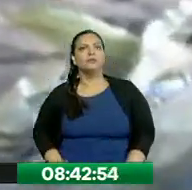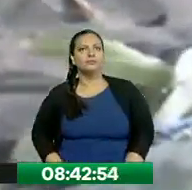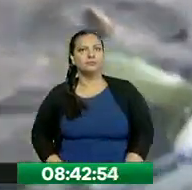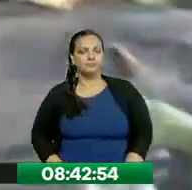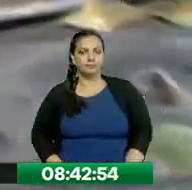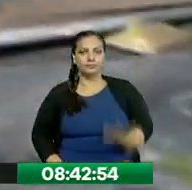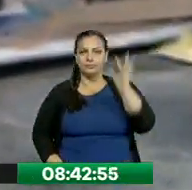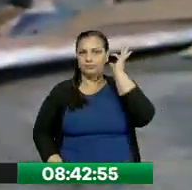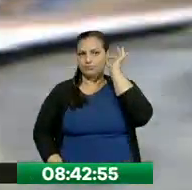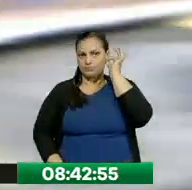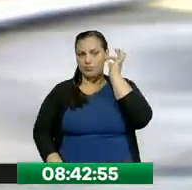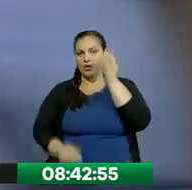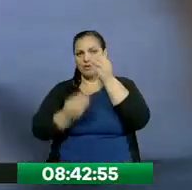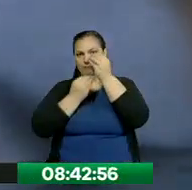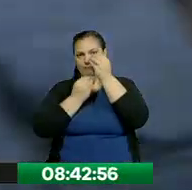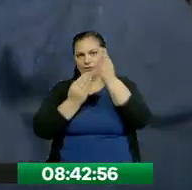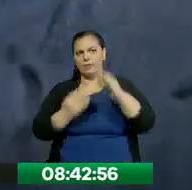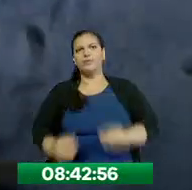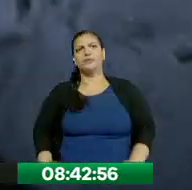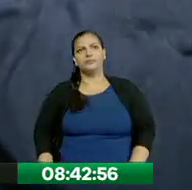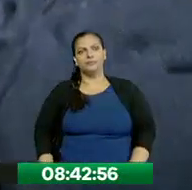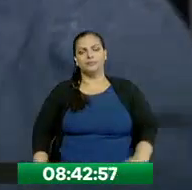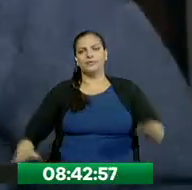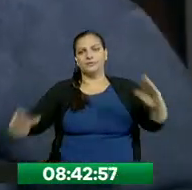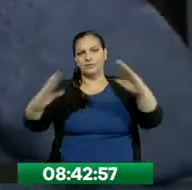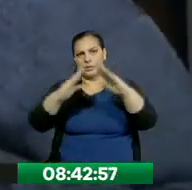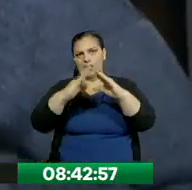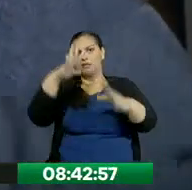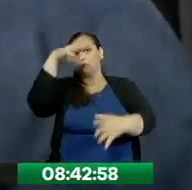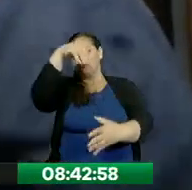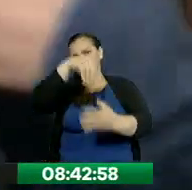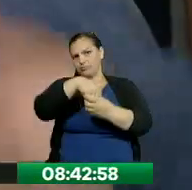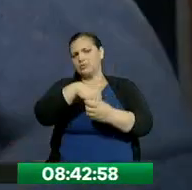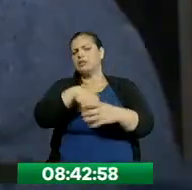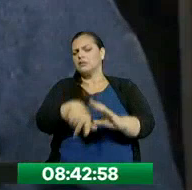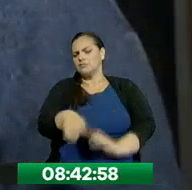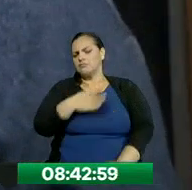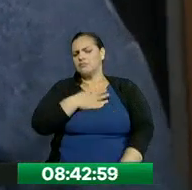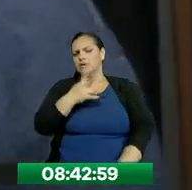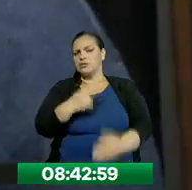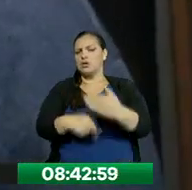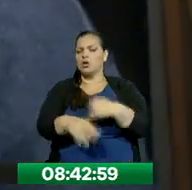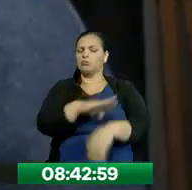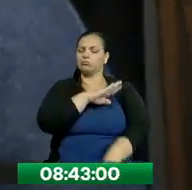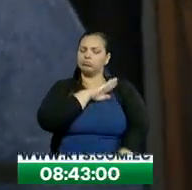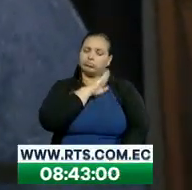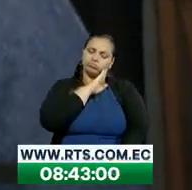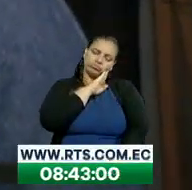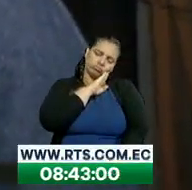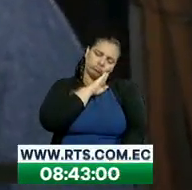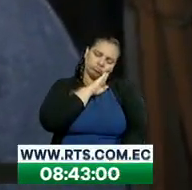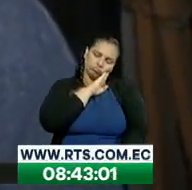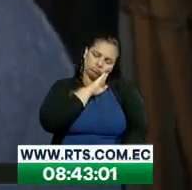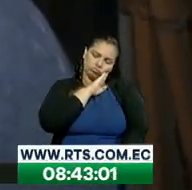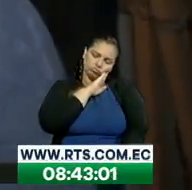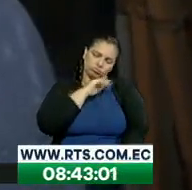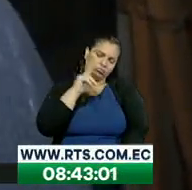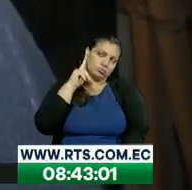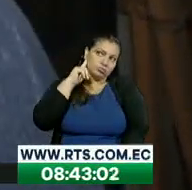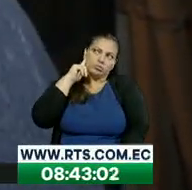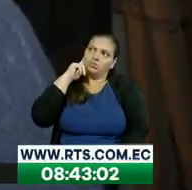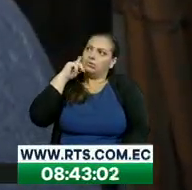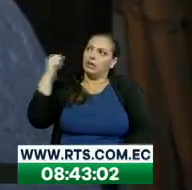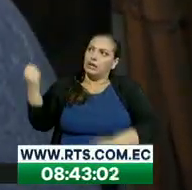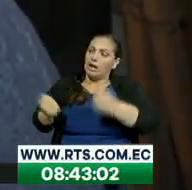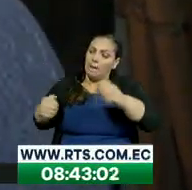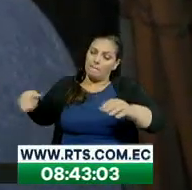no podía dormir, la verdad. Estaba en el fin de la cama con una angustia y estaba ahí sentada y cuando escuché el ruido, sentí que todo eso